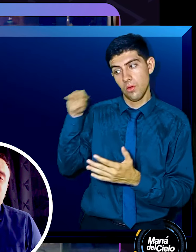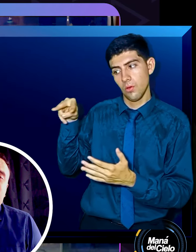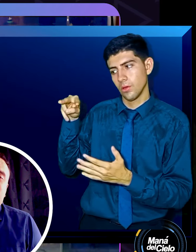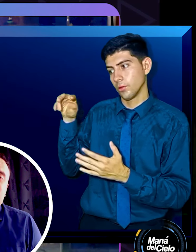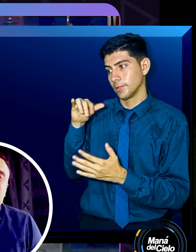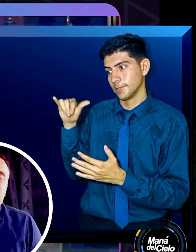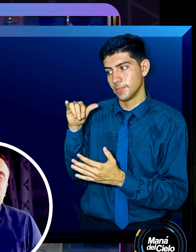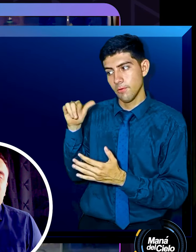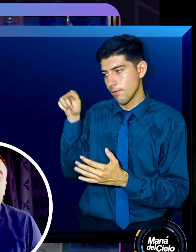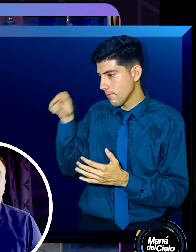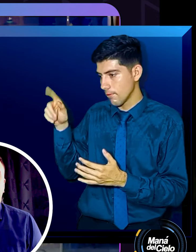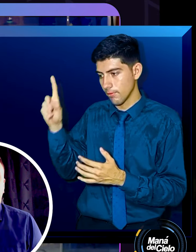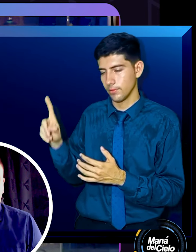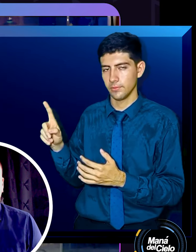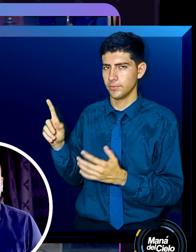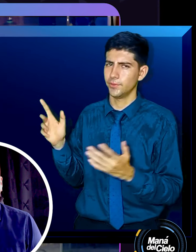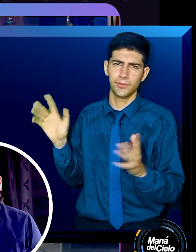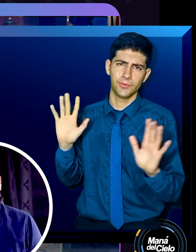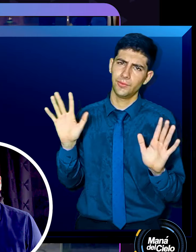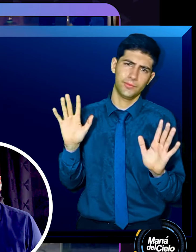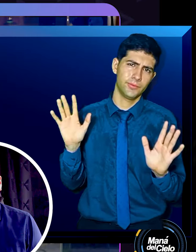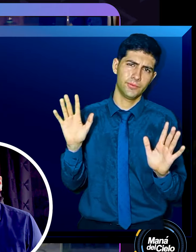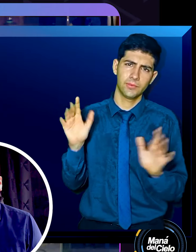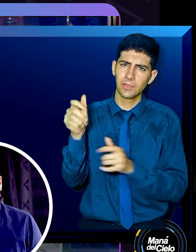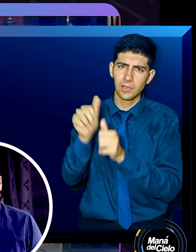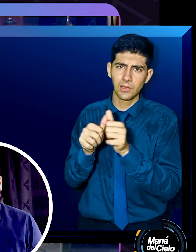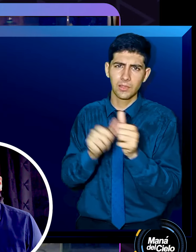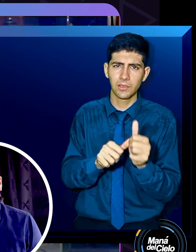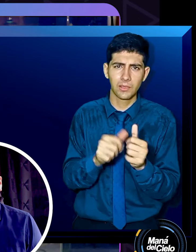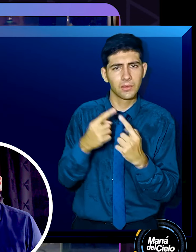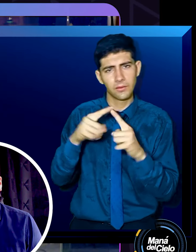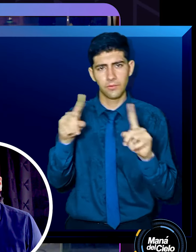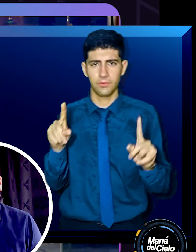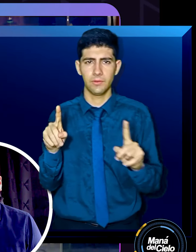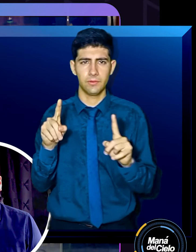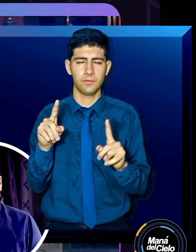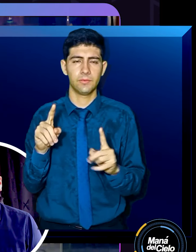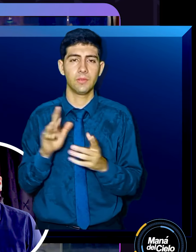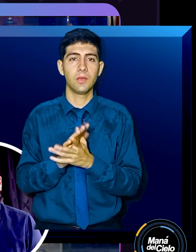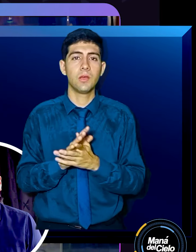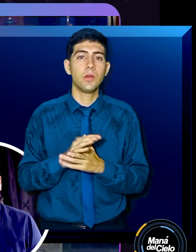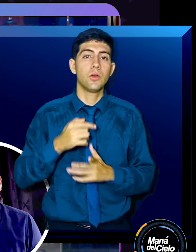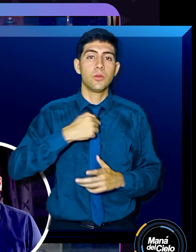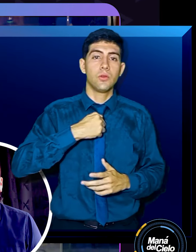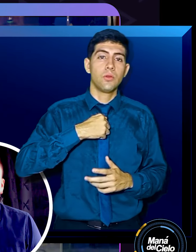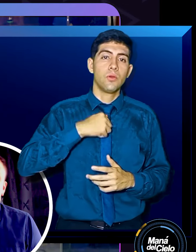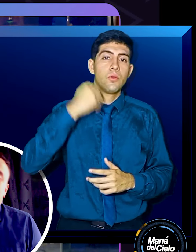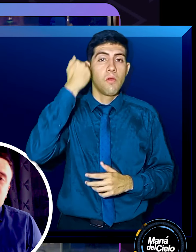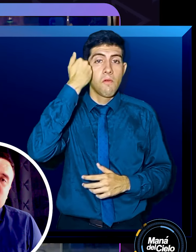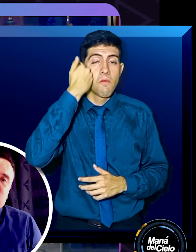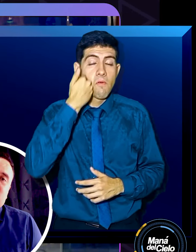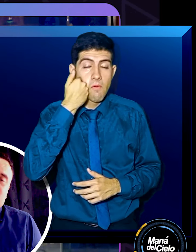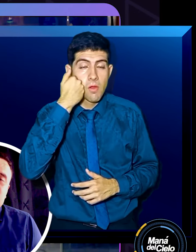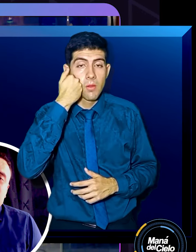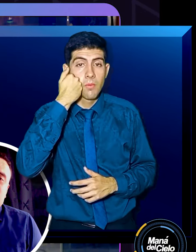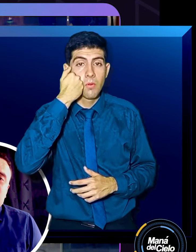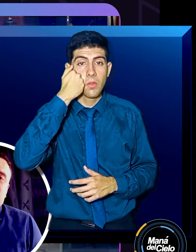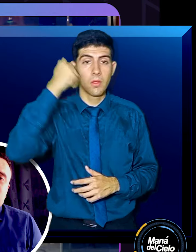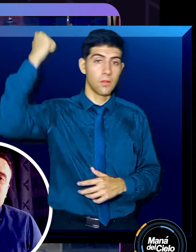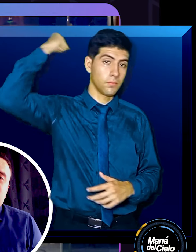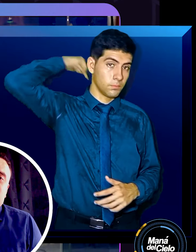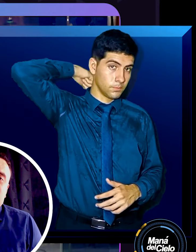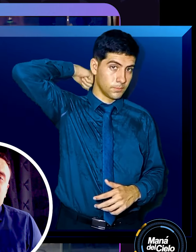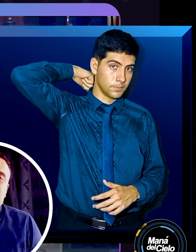Yo estuve muy mal de la columna. A mí se me enterró una astilla en la médula. El hermano Rinel estuvo muy mal de la